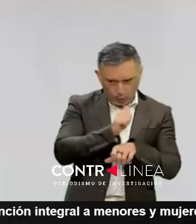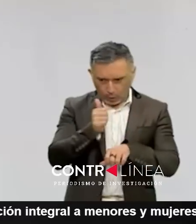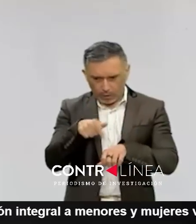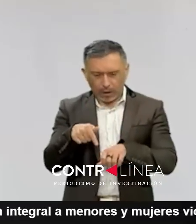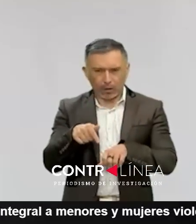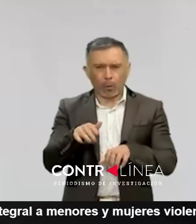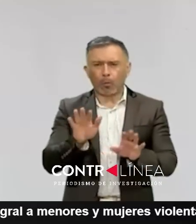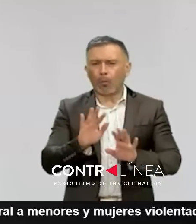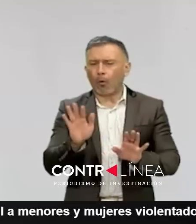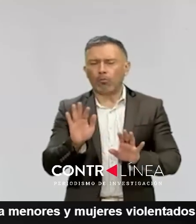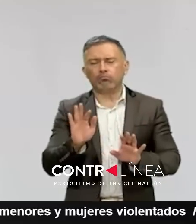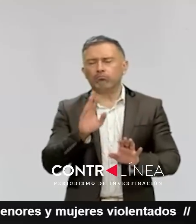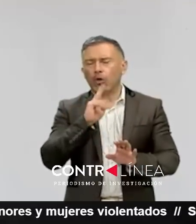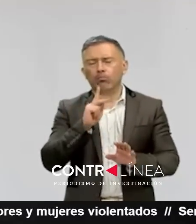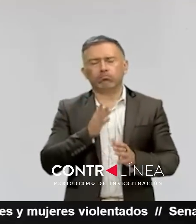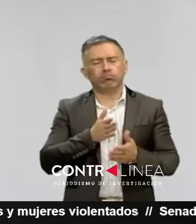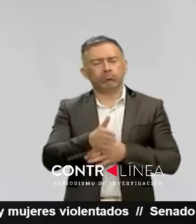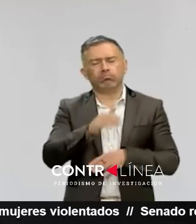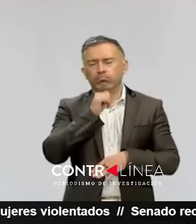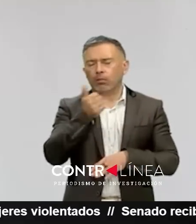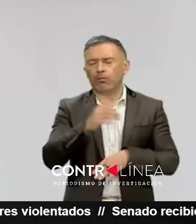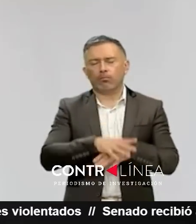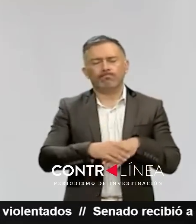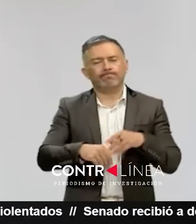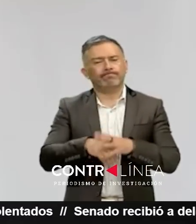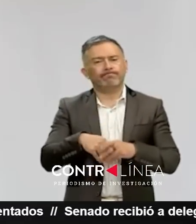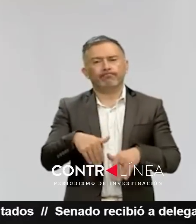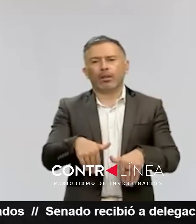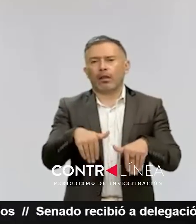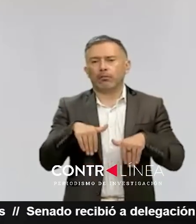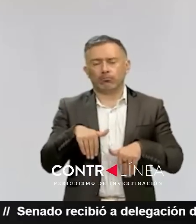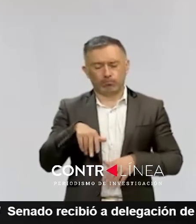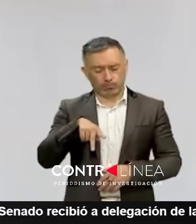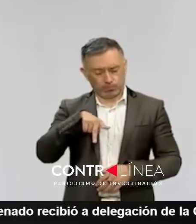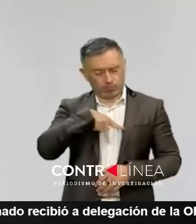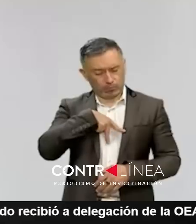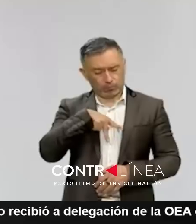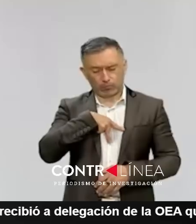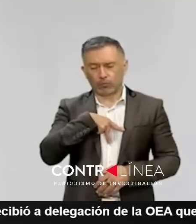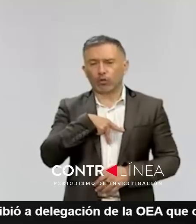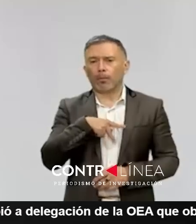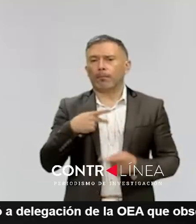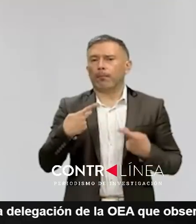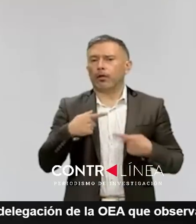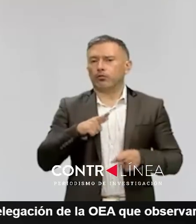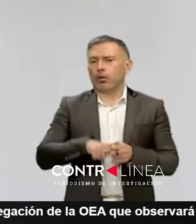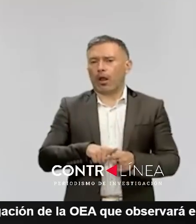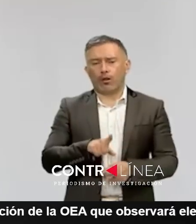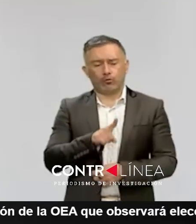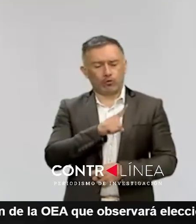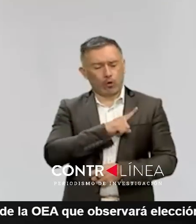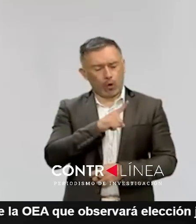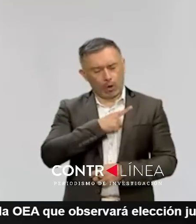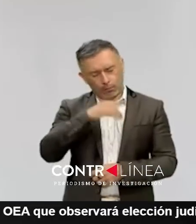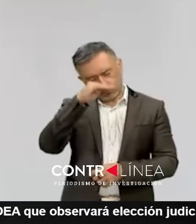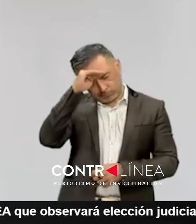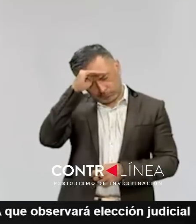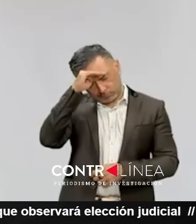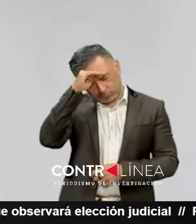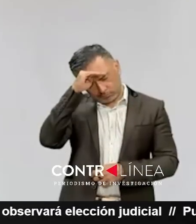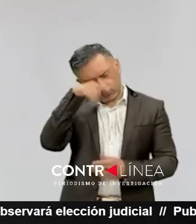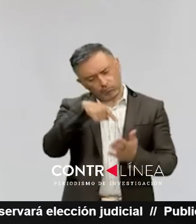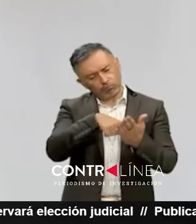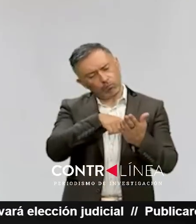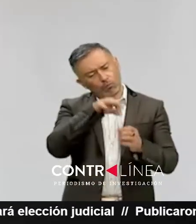abstengan de hacerlo y procuren hacer su análisis personalísimo del ejercicio de votación que tenemos frente a nosotros